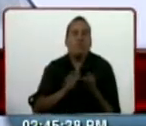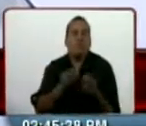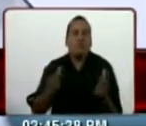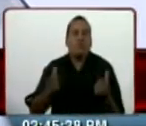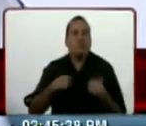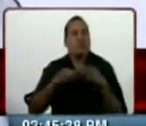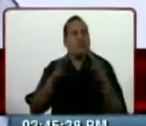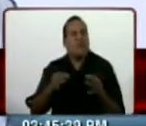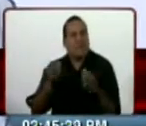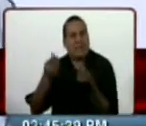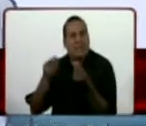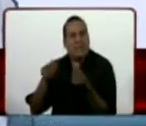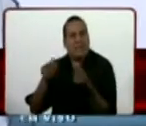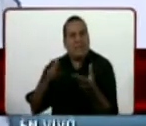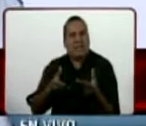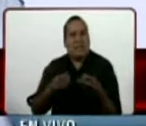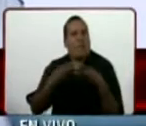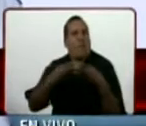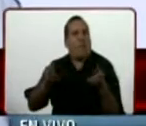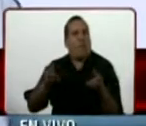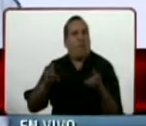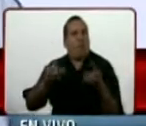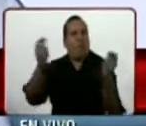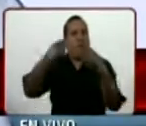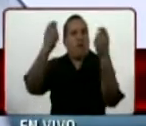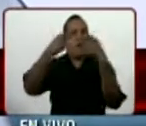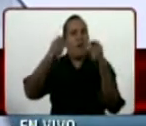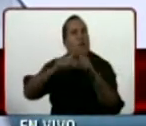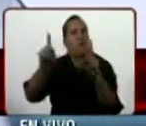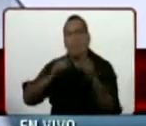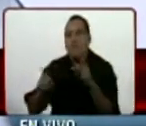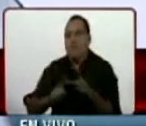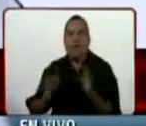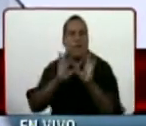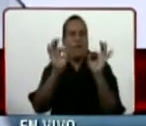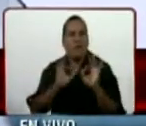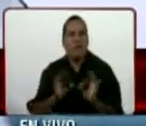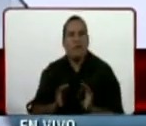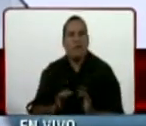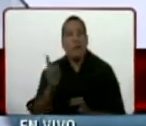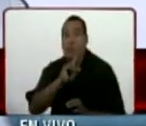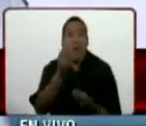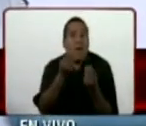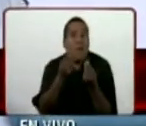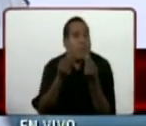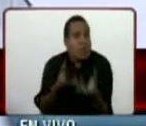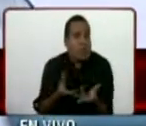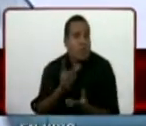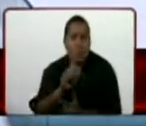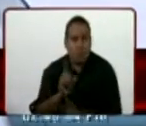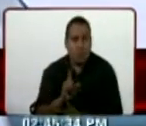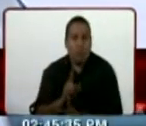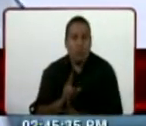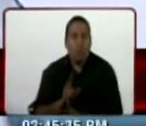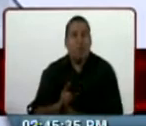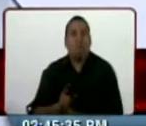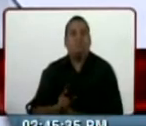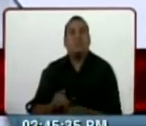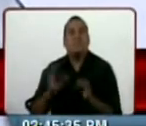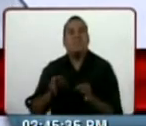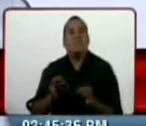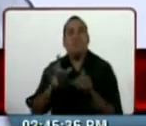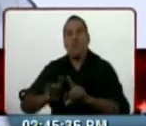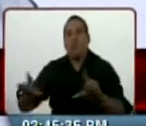garantizar el financiamiento público de las campañas, con distintas vías. No se trata de dar dinero a los partidos, se trata de garantizar